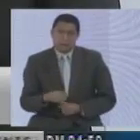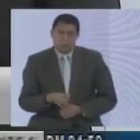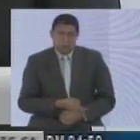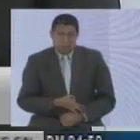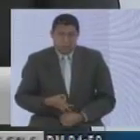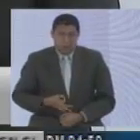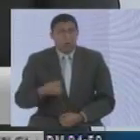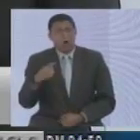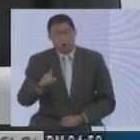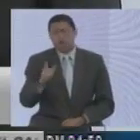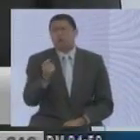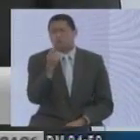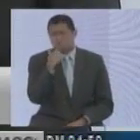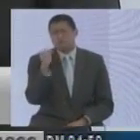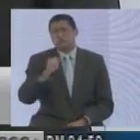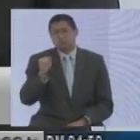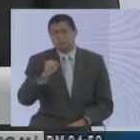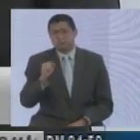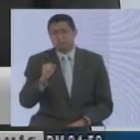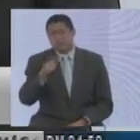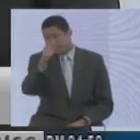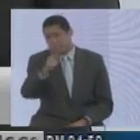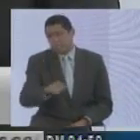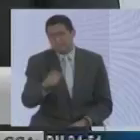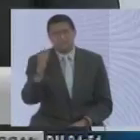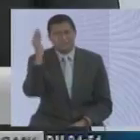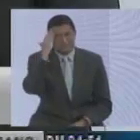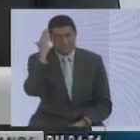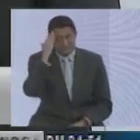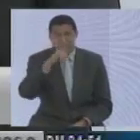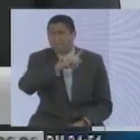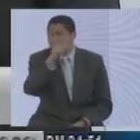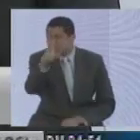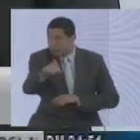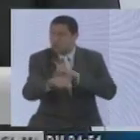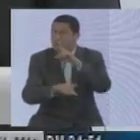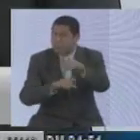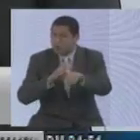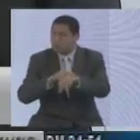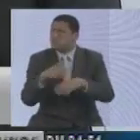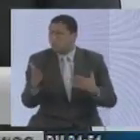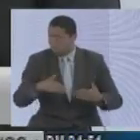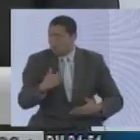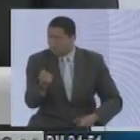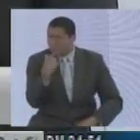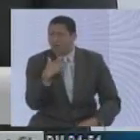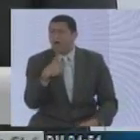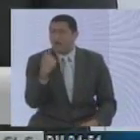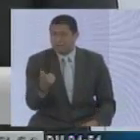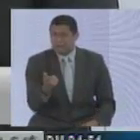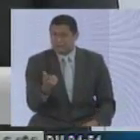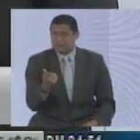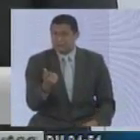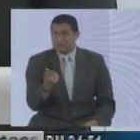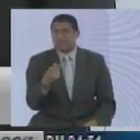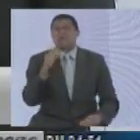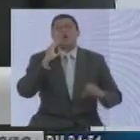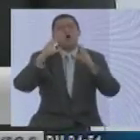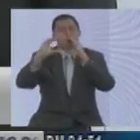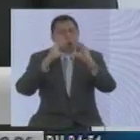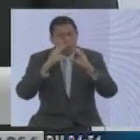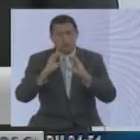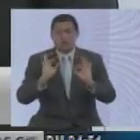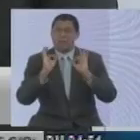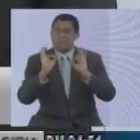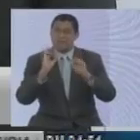fármaco que si podemos usar y siempre una persona debe conocerle preguntarle siempre al médico que le puedo dar sí pero tiene que haber una comunicación muy